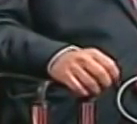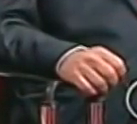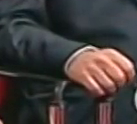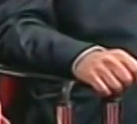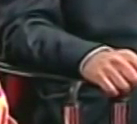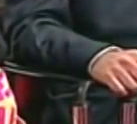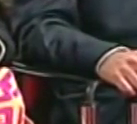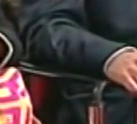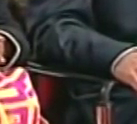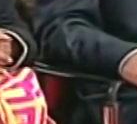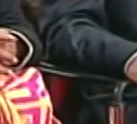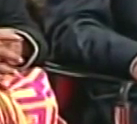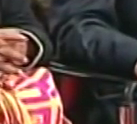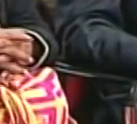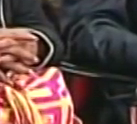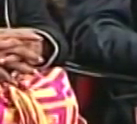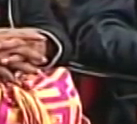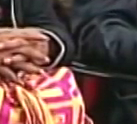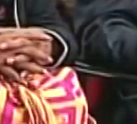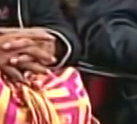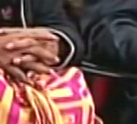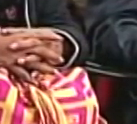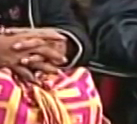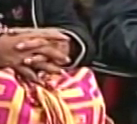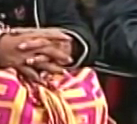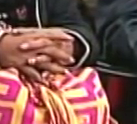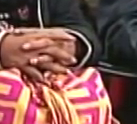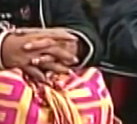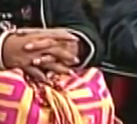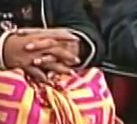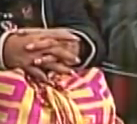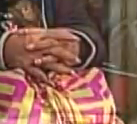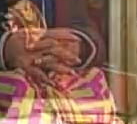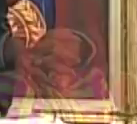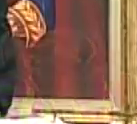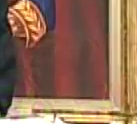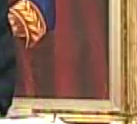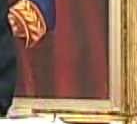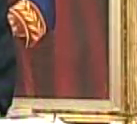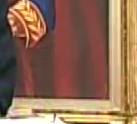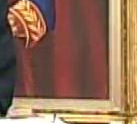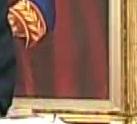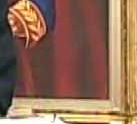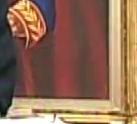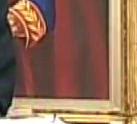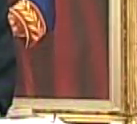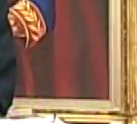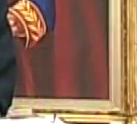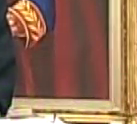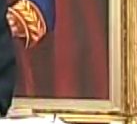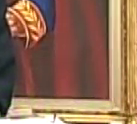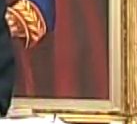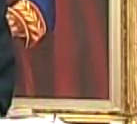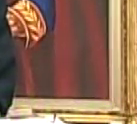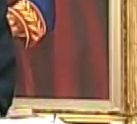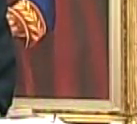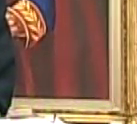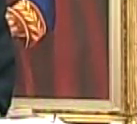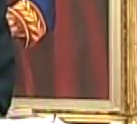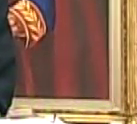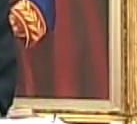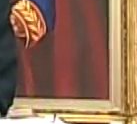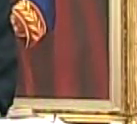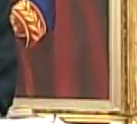Uno de los pronunciamientos o una de las expresiones que creo que resume con mayor precisión,